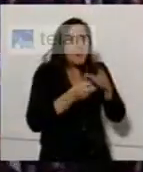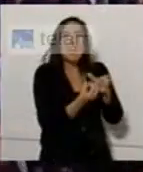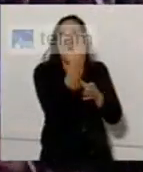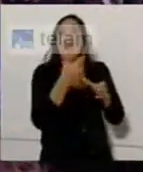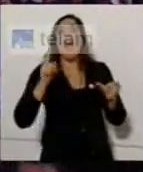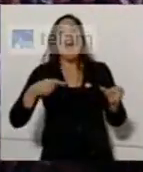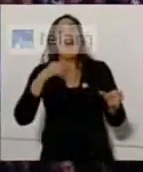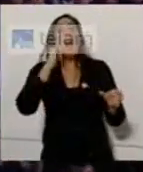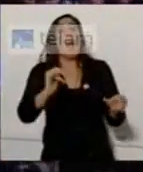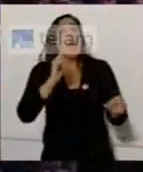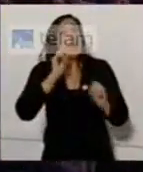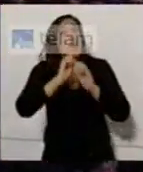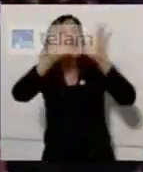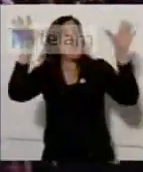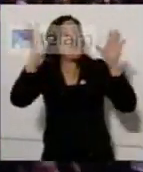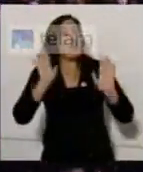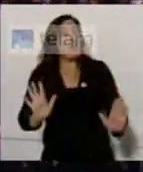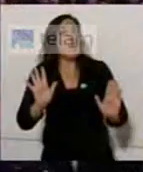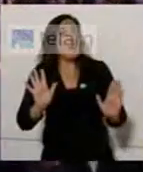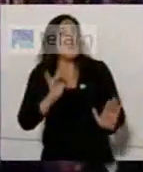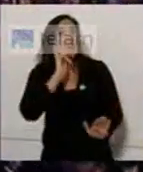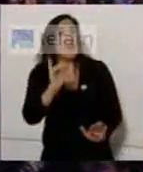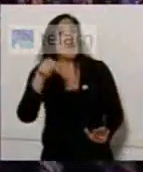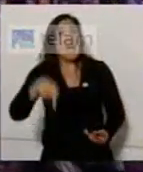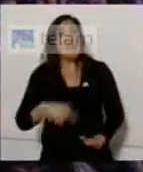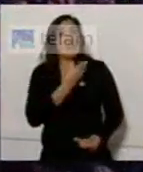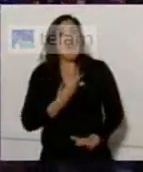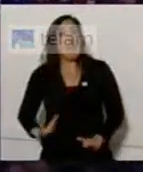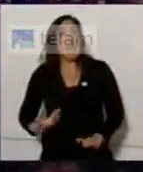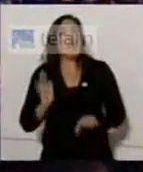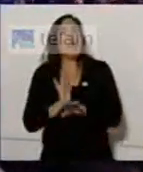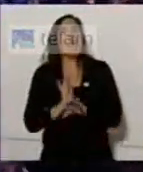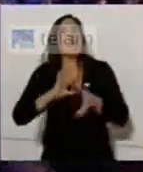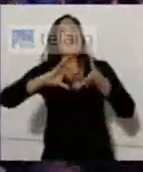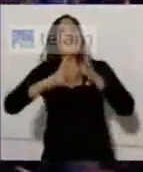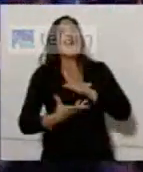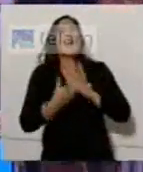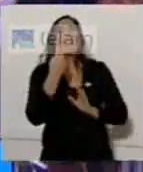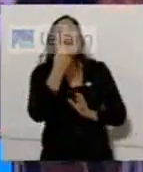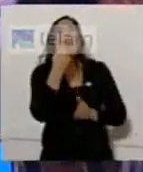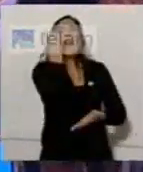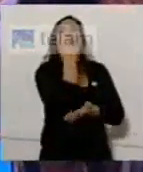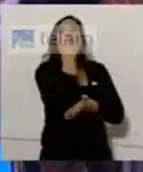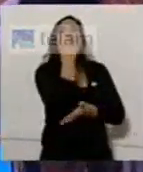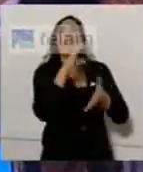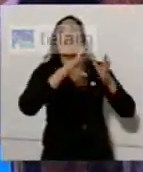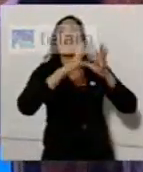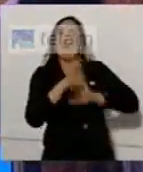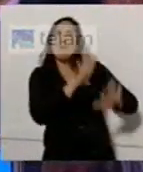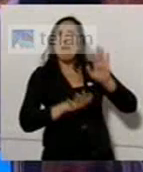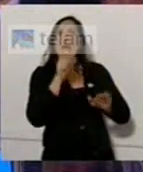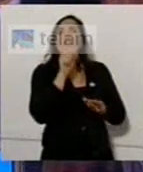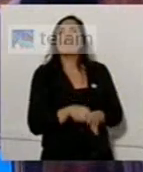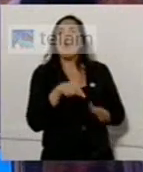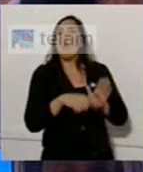claro además, este no es un modelo económico, que quede